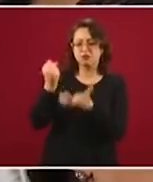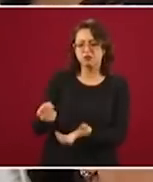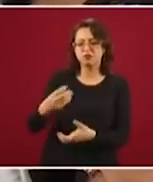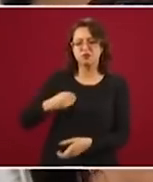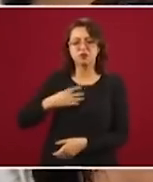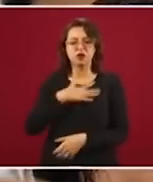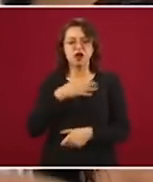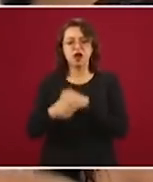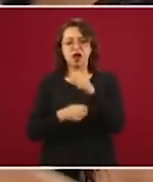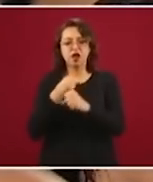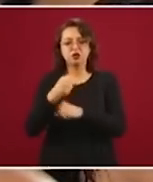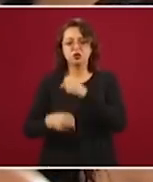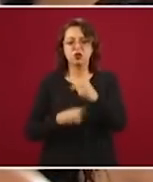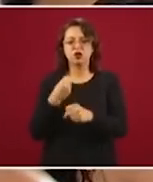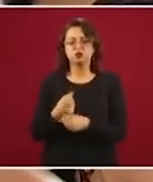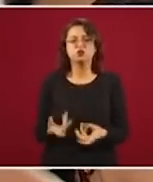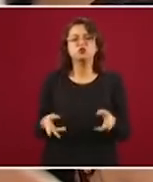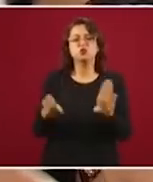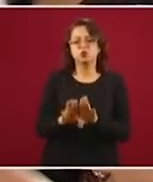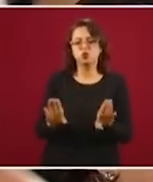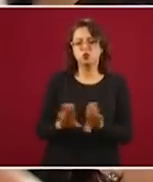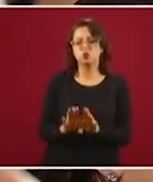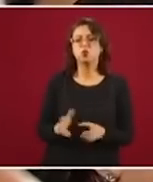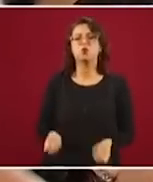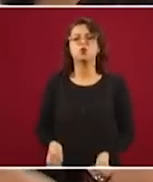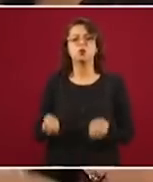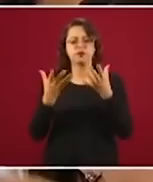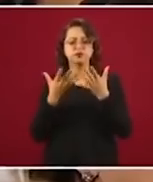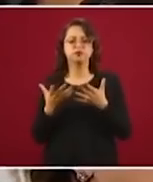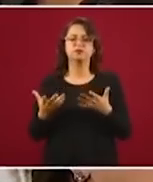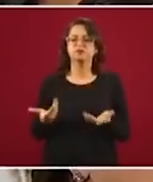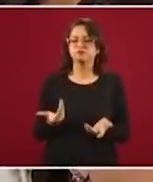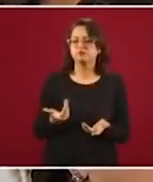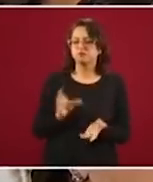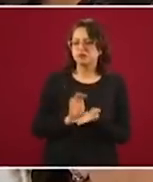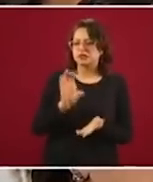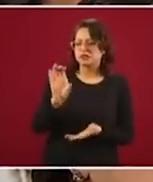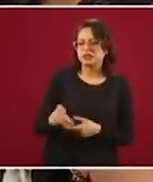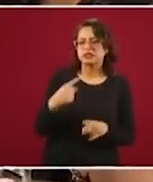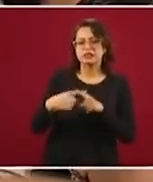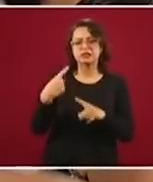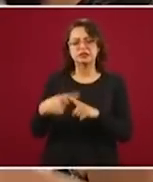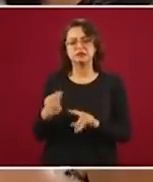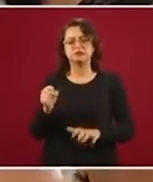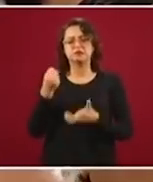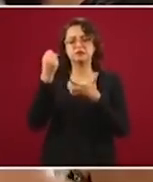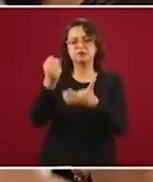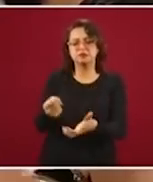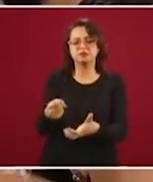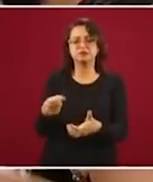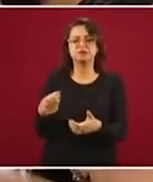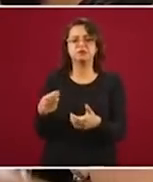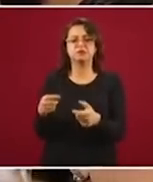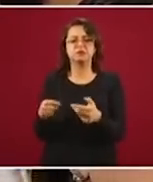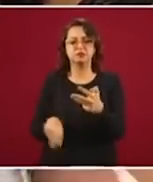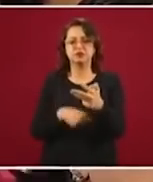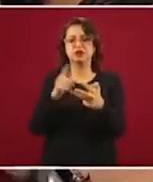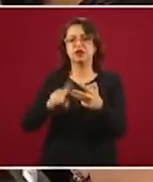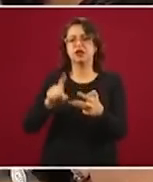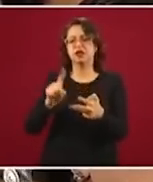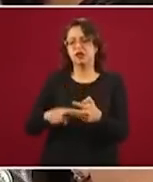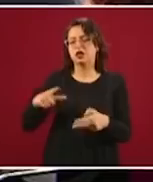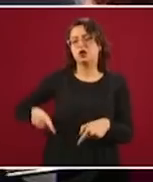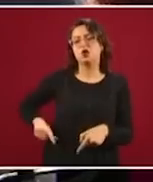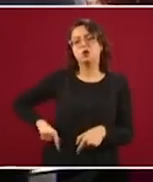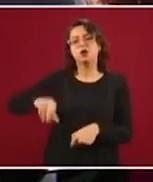alimentar año con año, con qué recursos o de qué forma? Y si nos puede hablar, ¿qué prevé con esta reunión con gobernadores